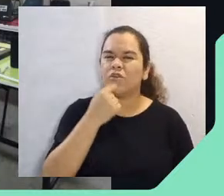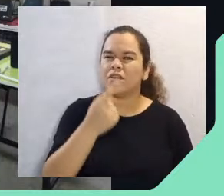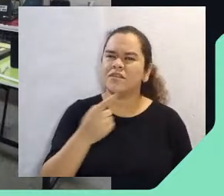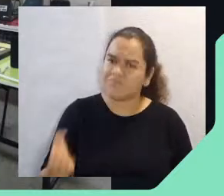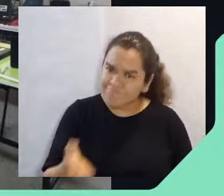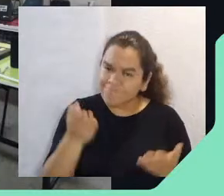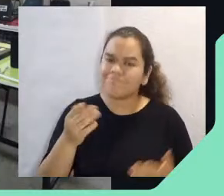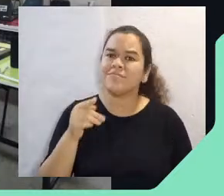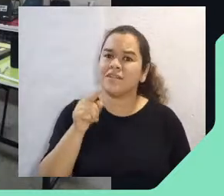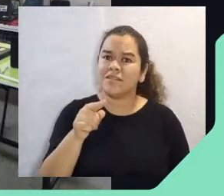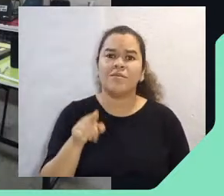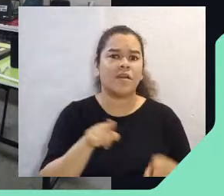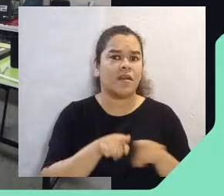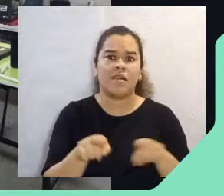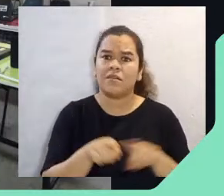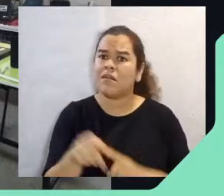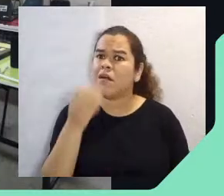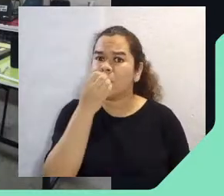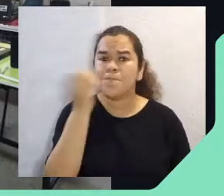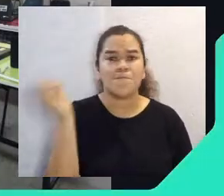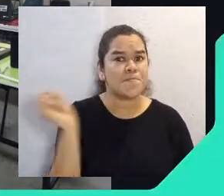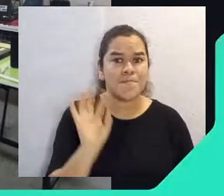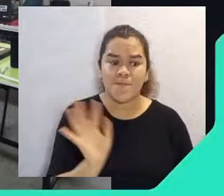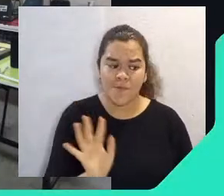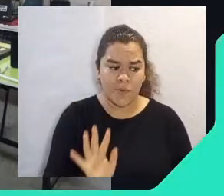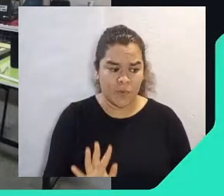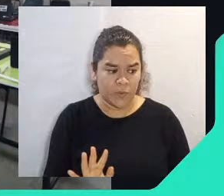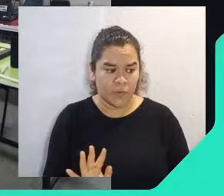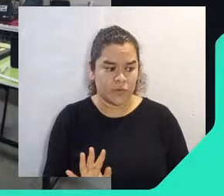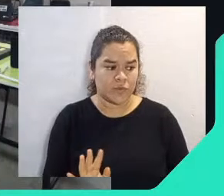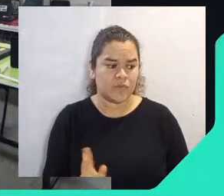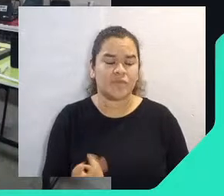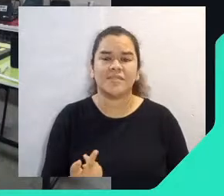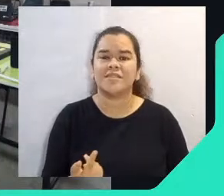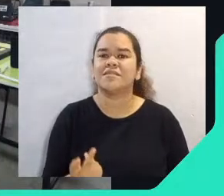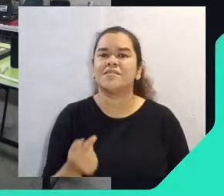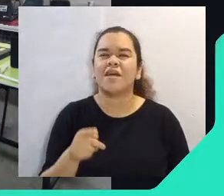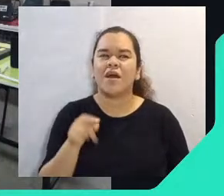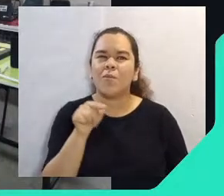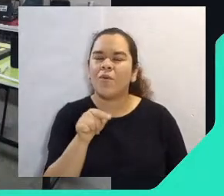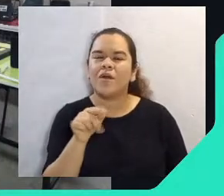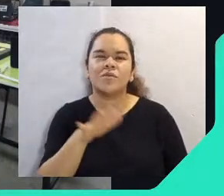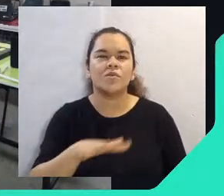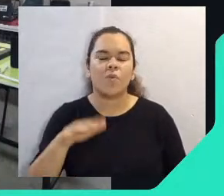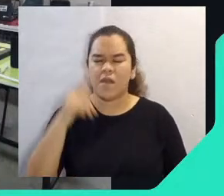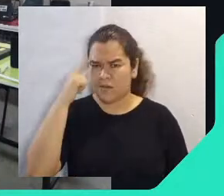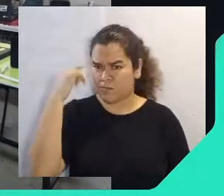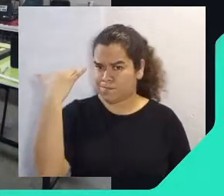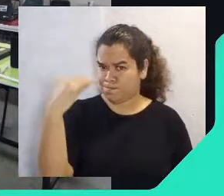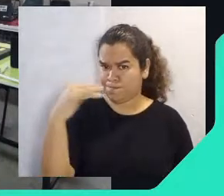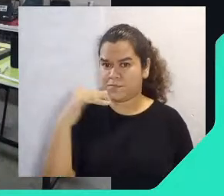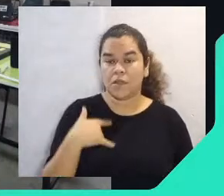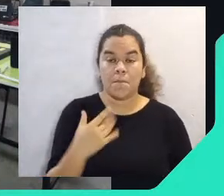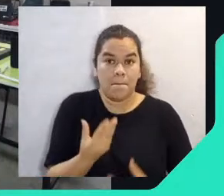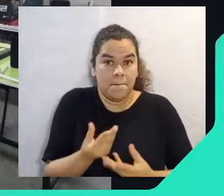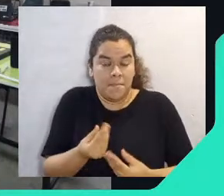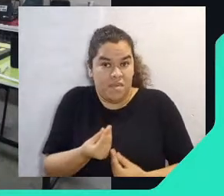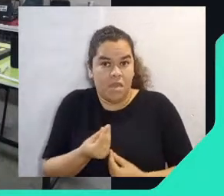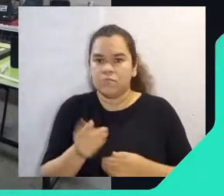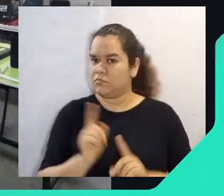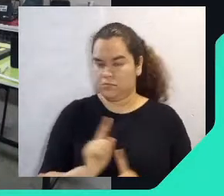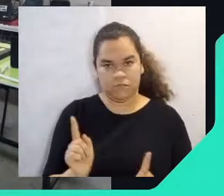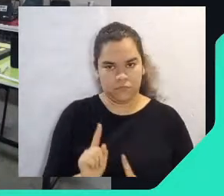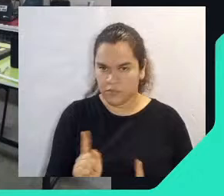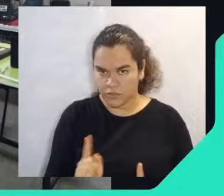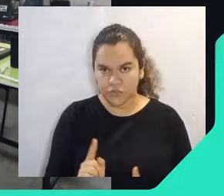se puede realmente... uno como brillar en el ambiente, se puede ser muy bueno, no hay que tenerle miedo, no hay que tener